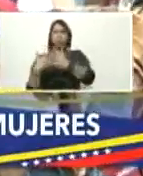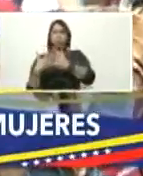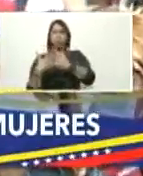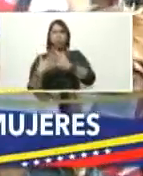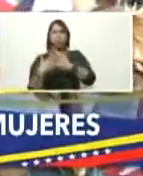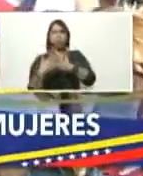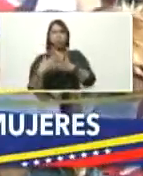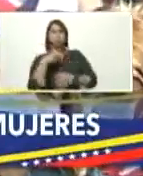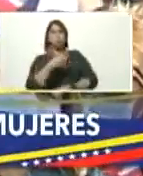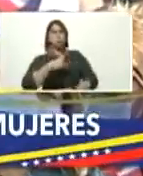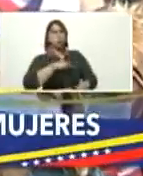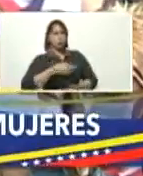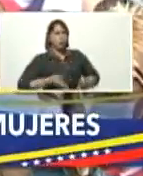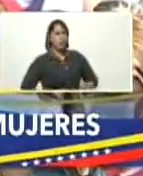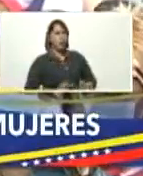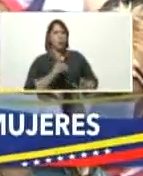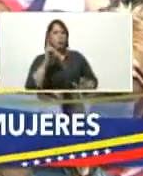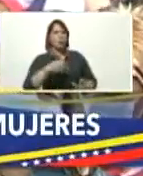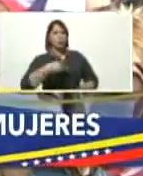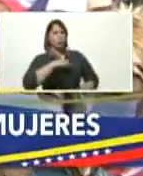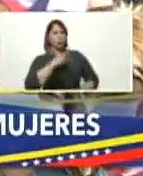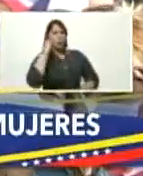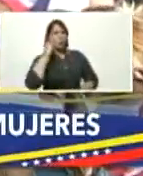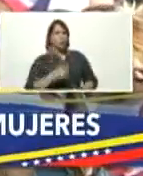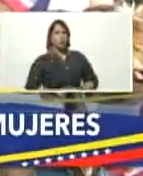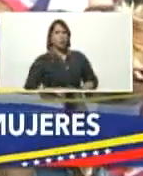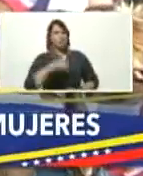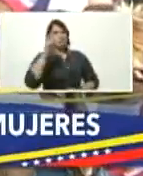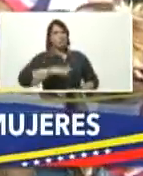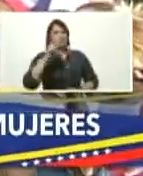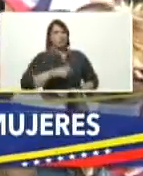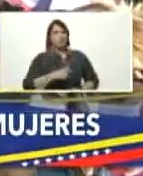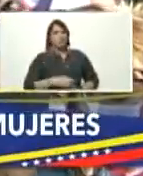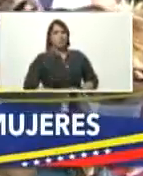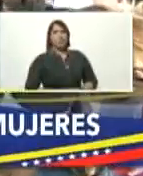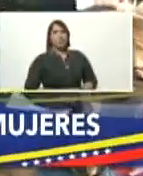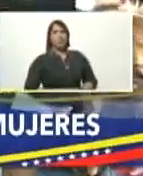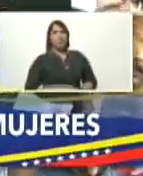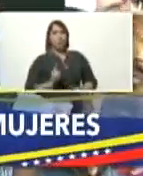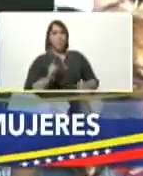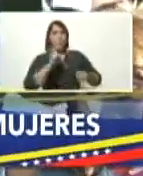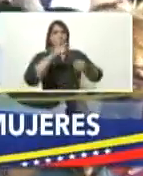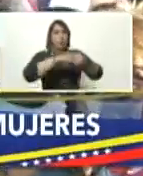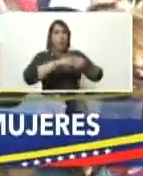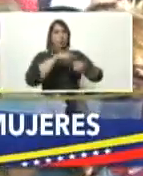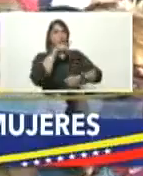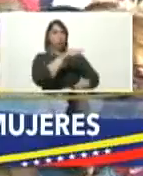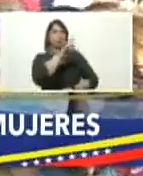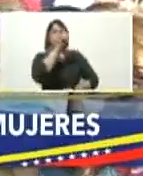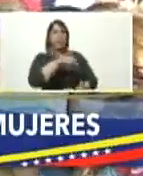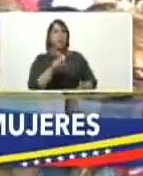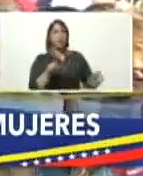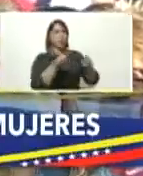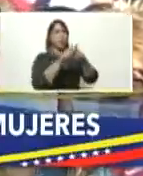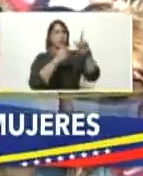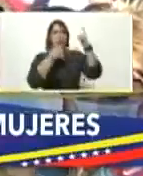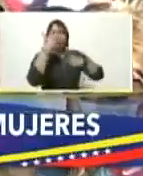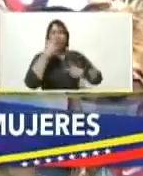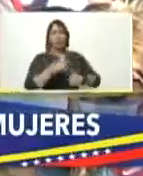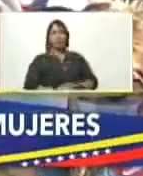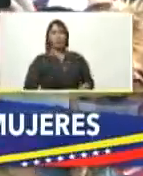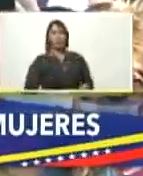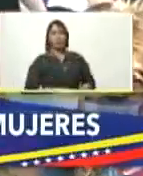ahí venimos. Y por eso nosotras necesitamos un aliado que es usted, así como lo fue Chávez en su momento,